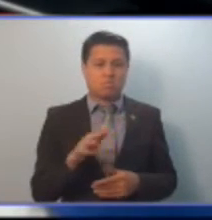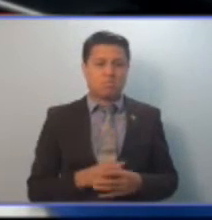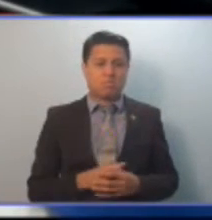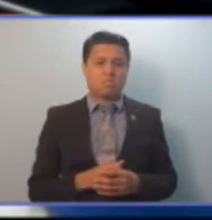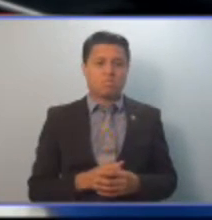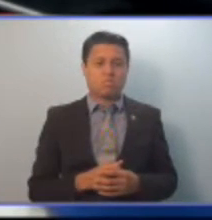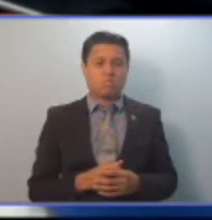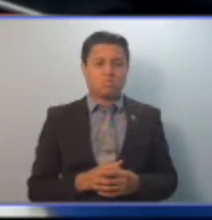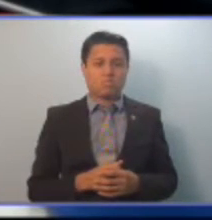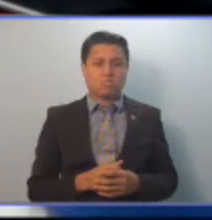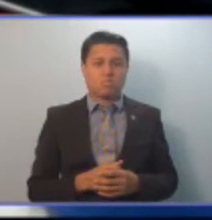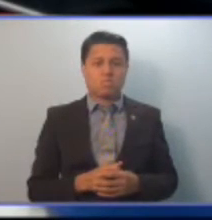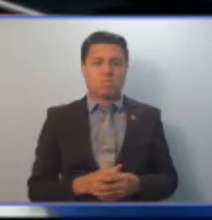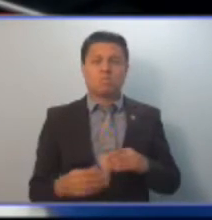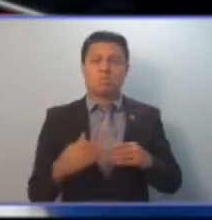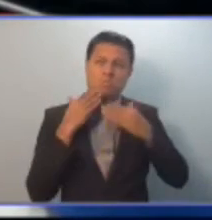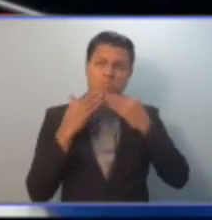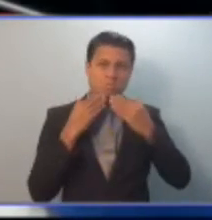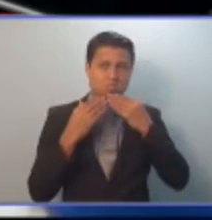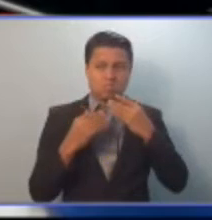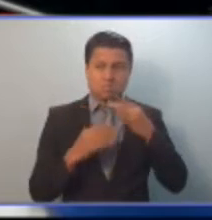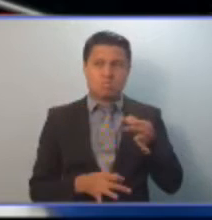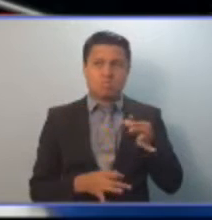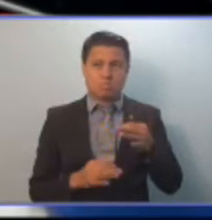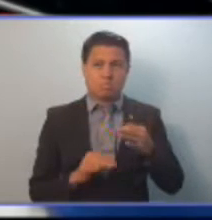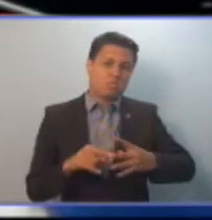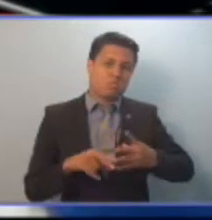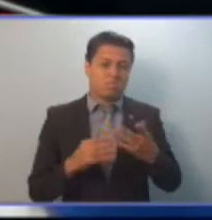35-2015, referente a la declaratoria de